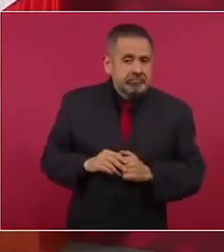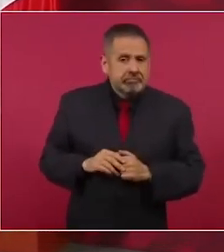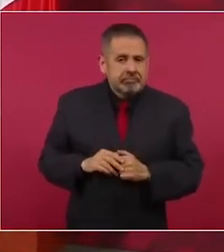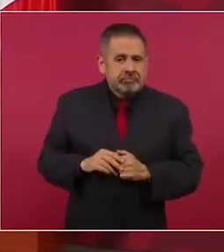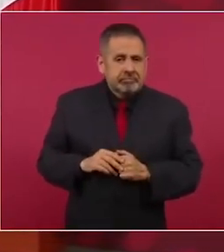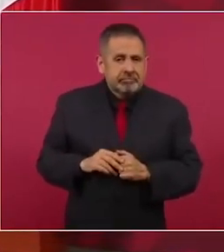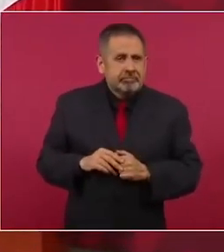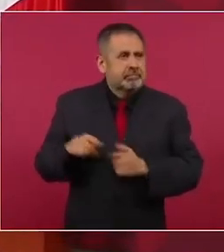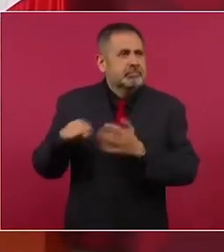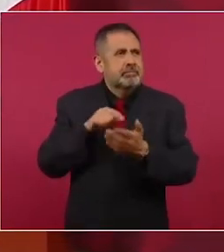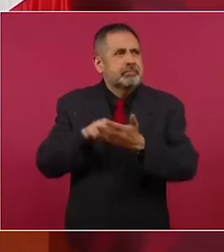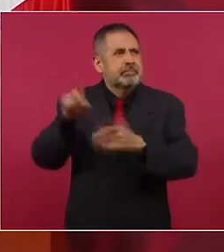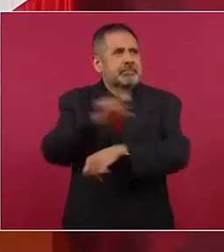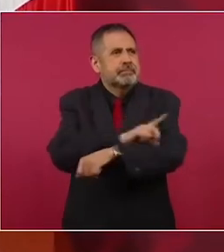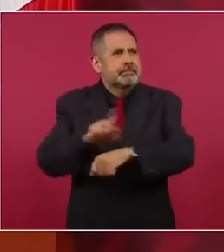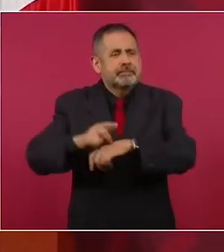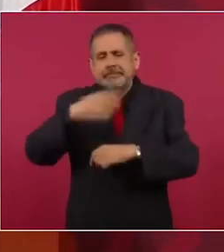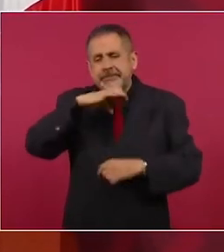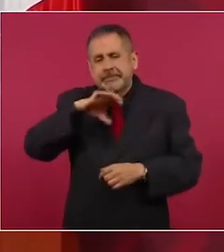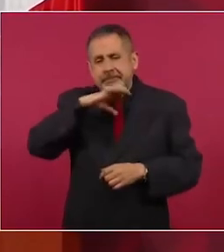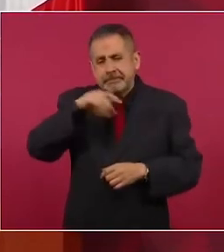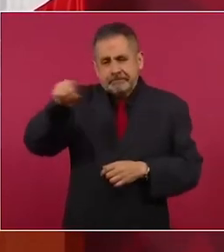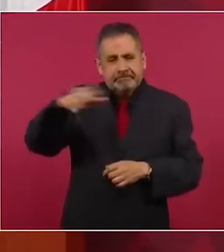Venustiano Carranza,